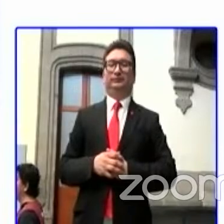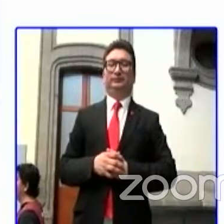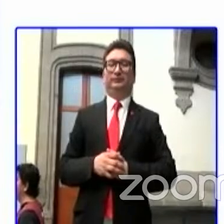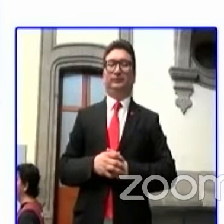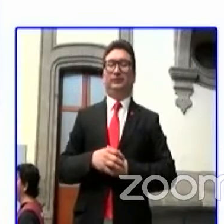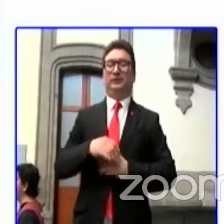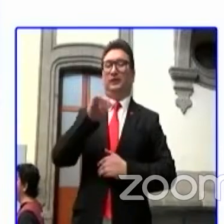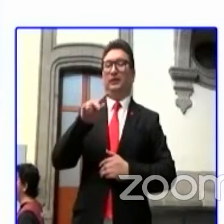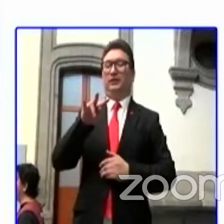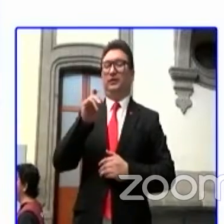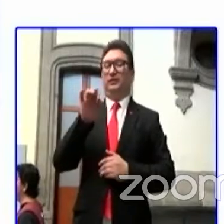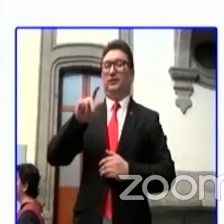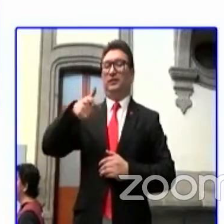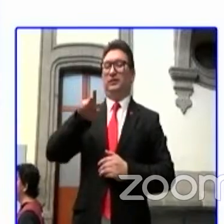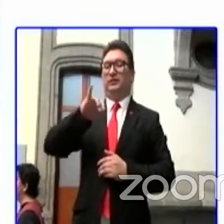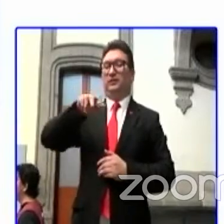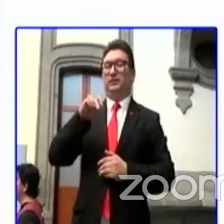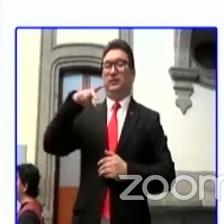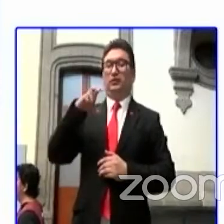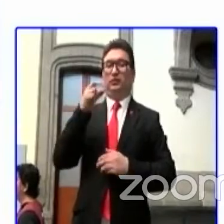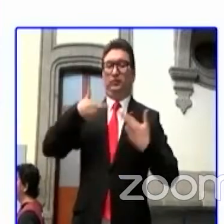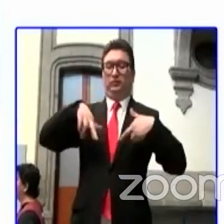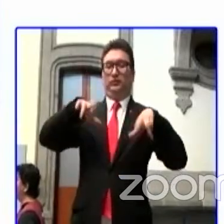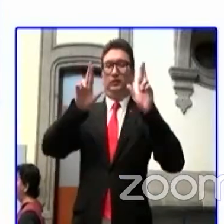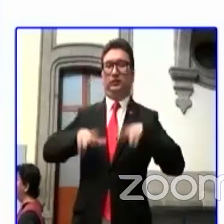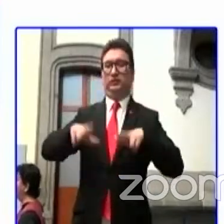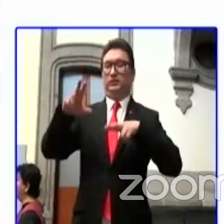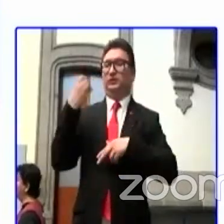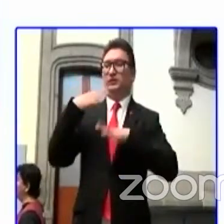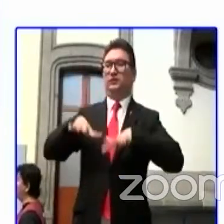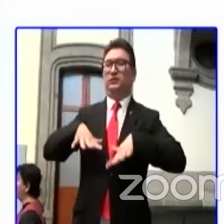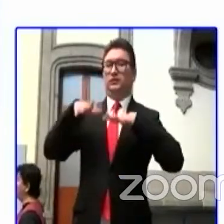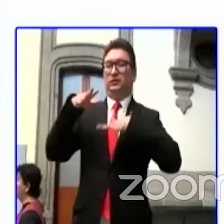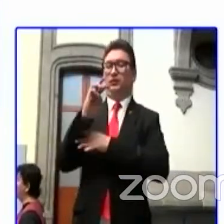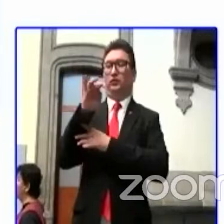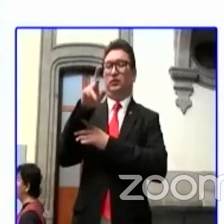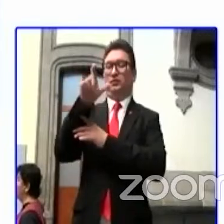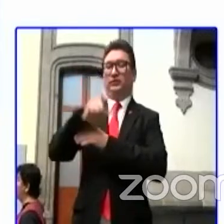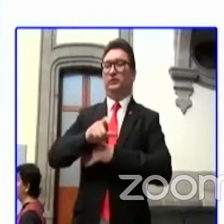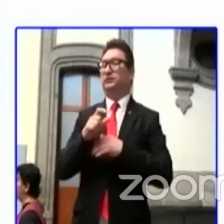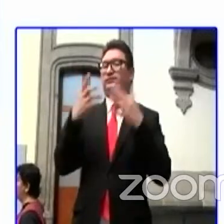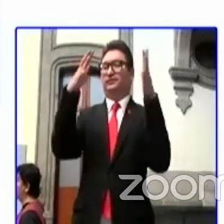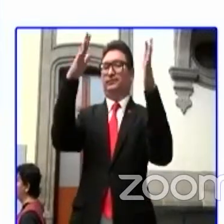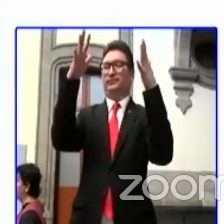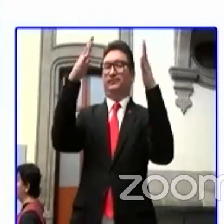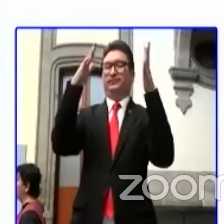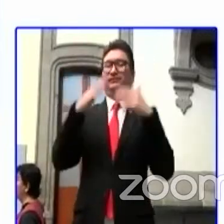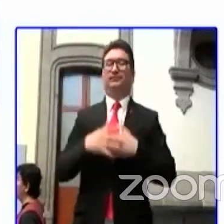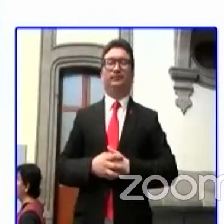Javier Quijano Obrayanos, representante de la Asamblea General de COAMEX.